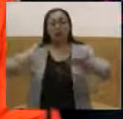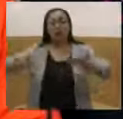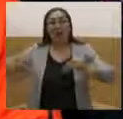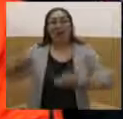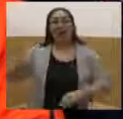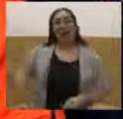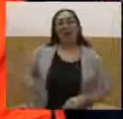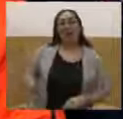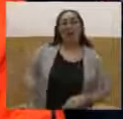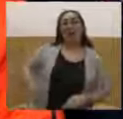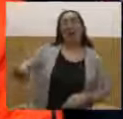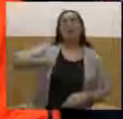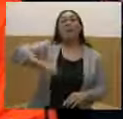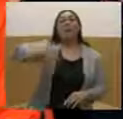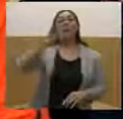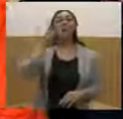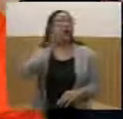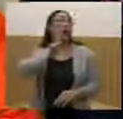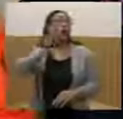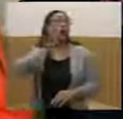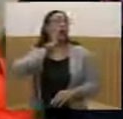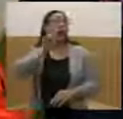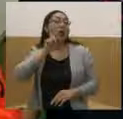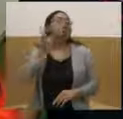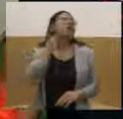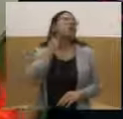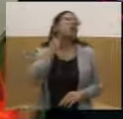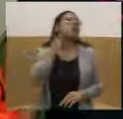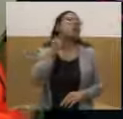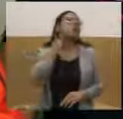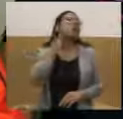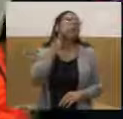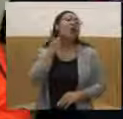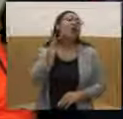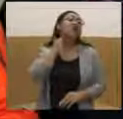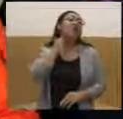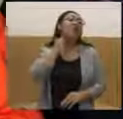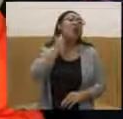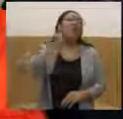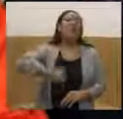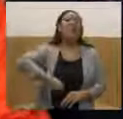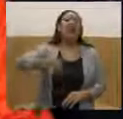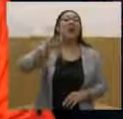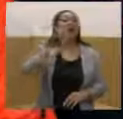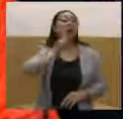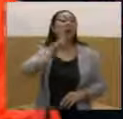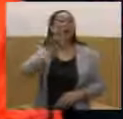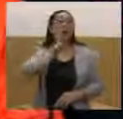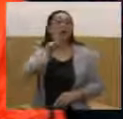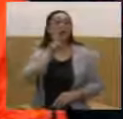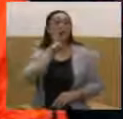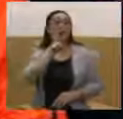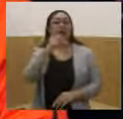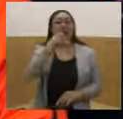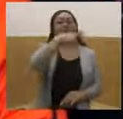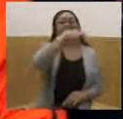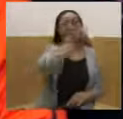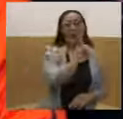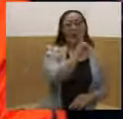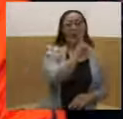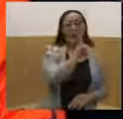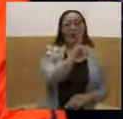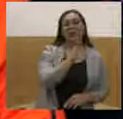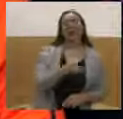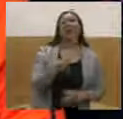diputada local, a la primera diputada federal y a la primera senadora de la República. La presidencia del Comité